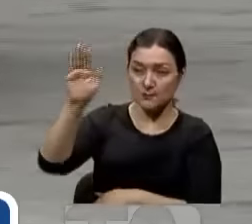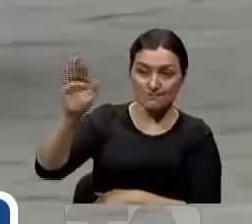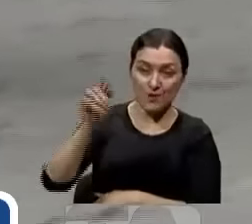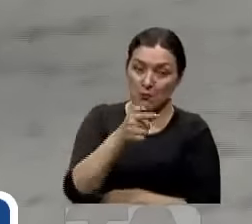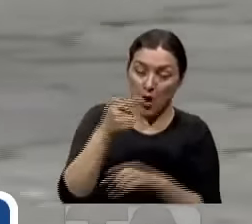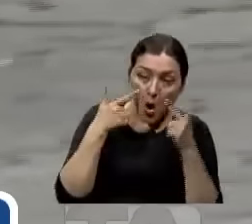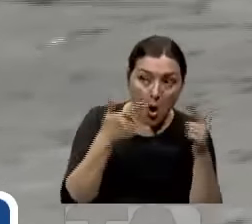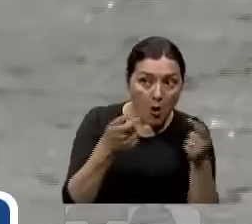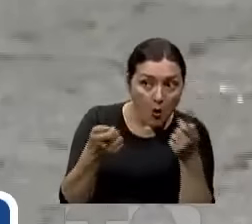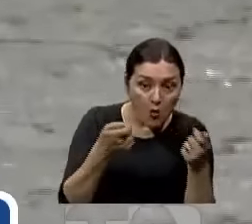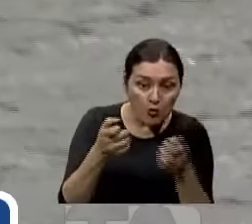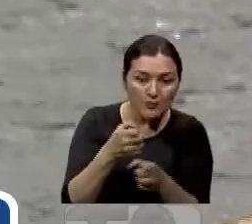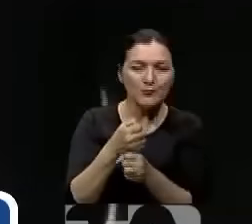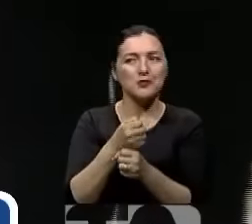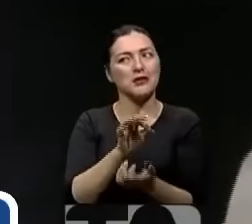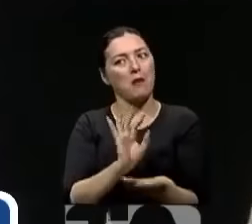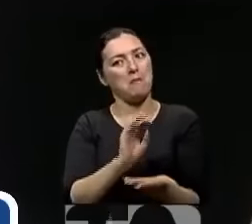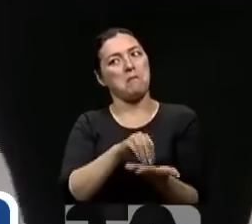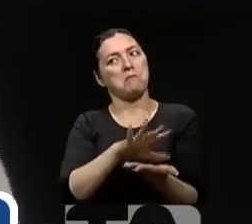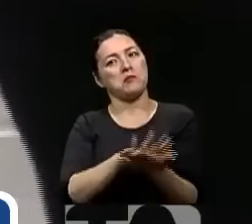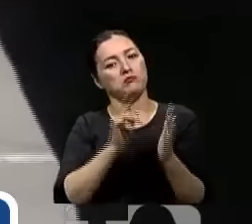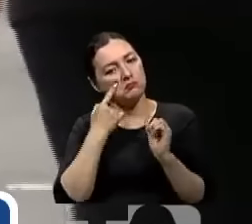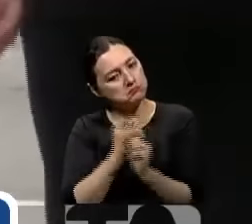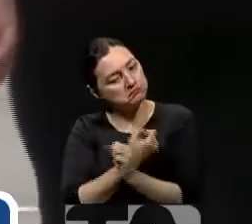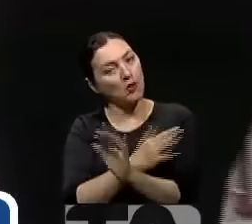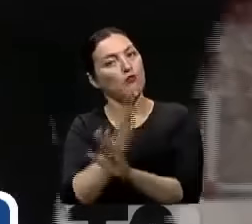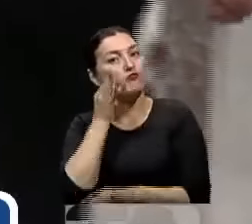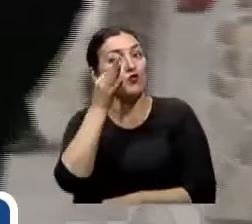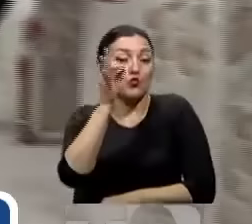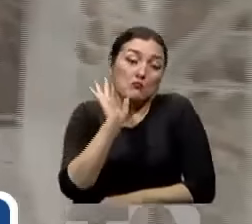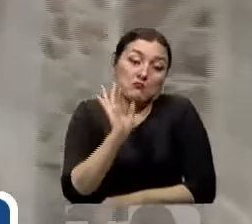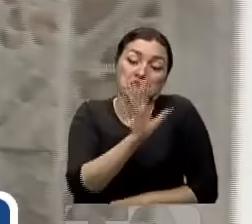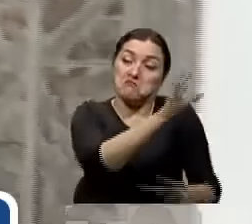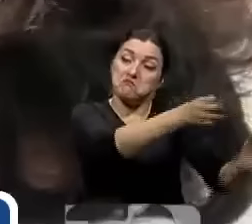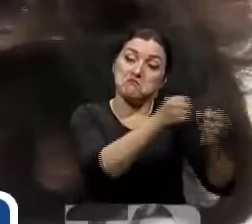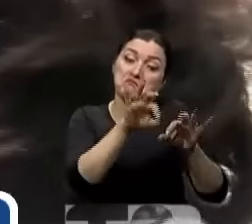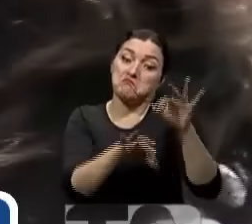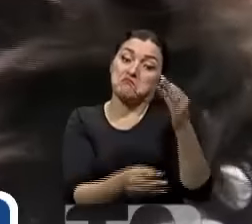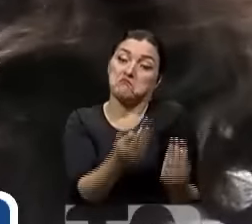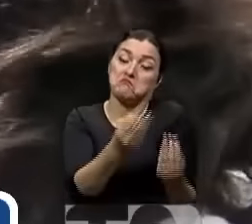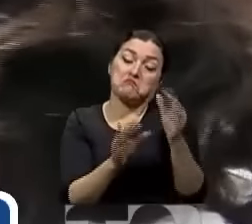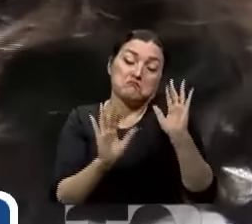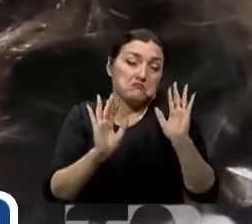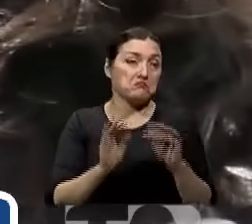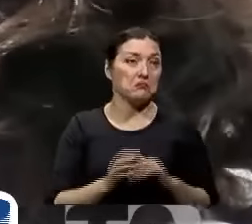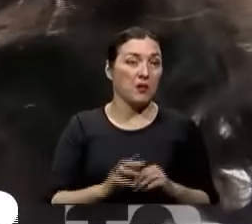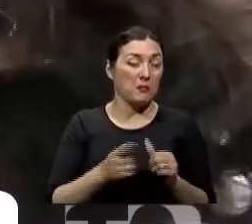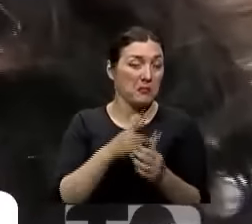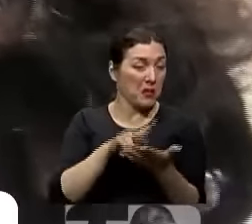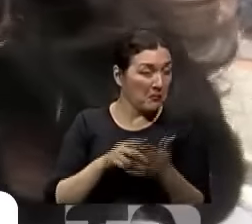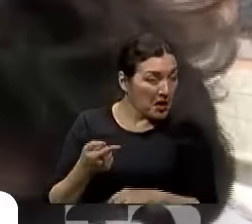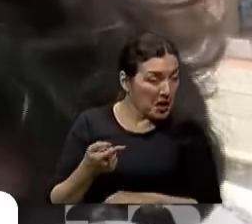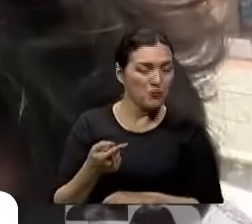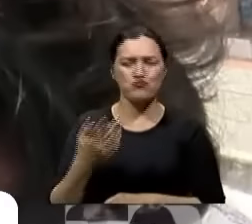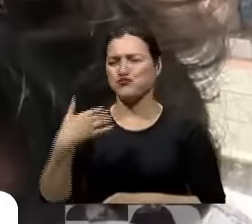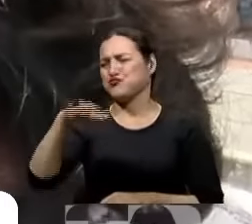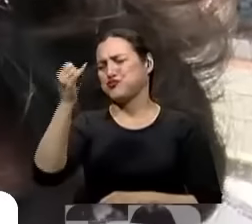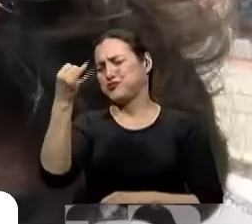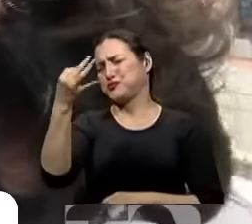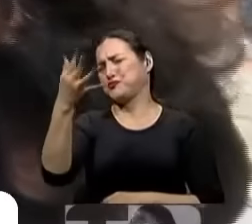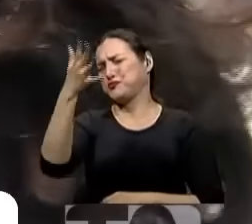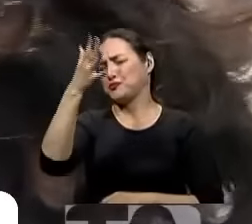los operativos de seguridad en la zona y así prevenir futuros episodios delictivos. Aquí no es la primera vez que pasa, nos ha pasado muchas